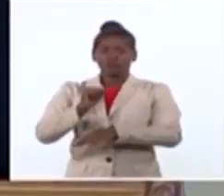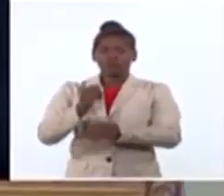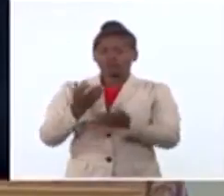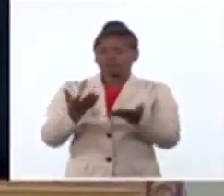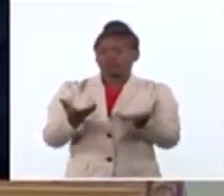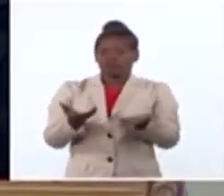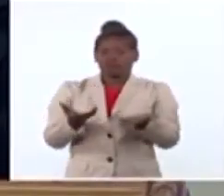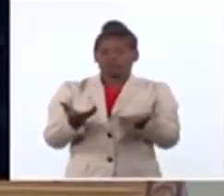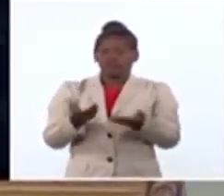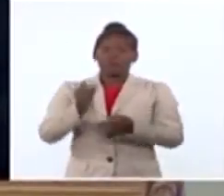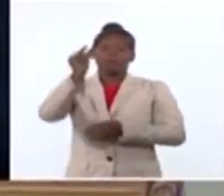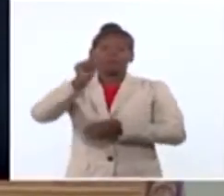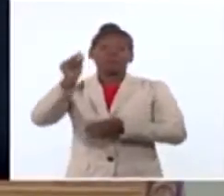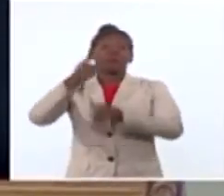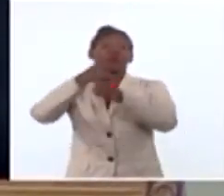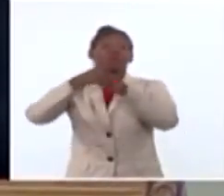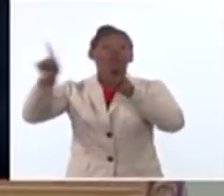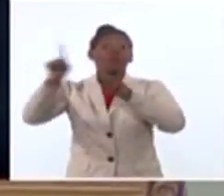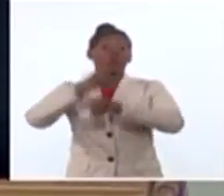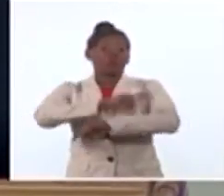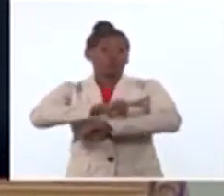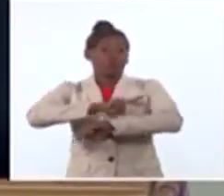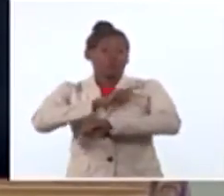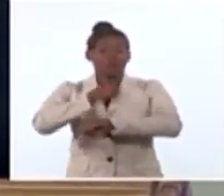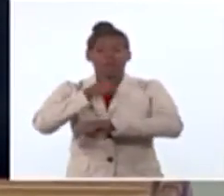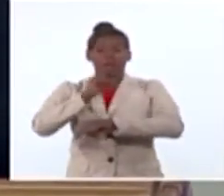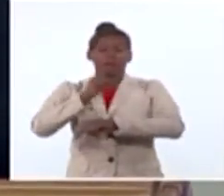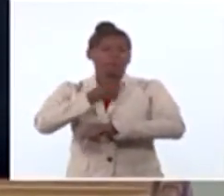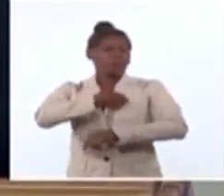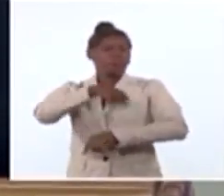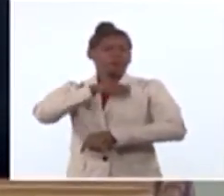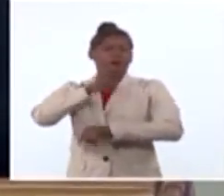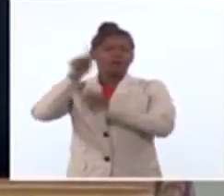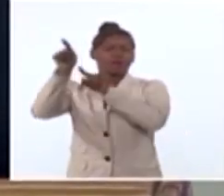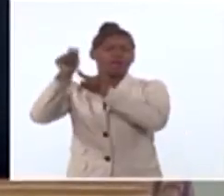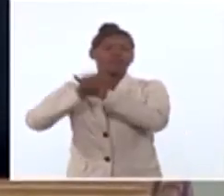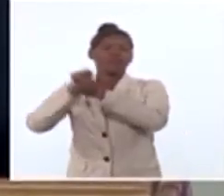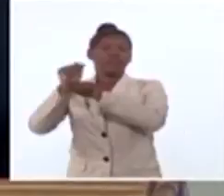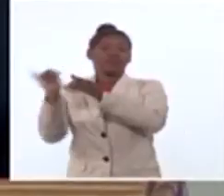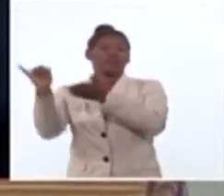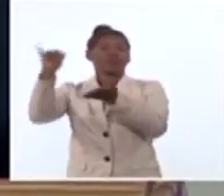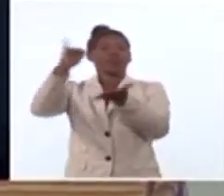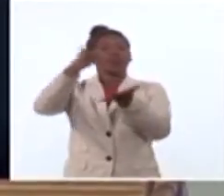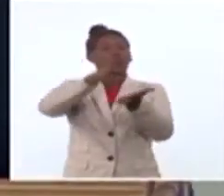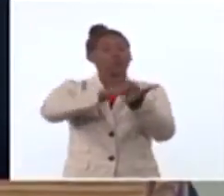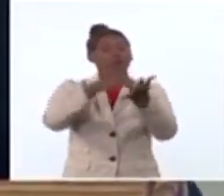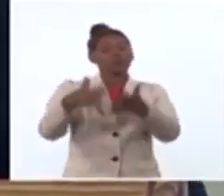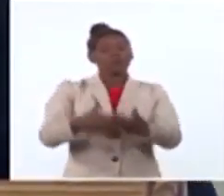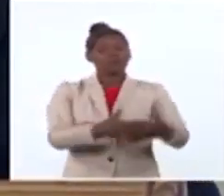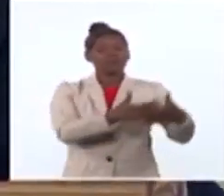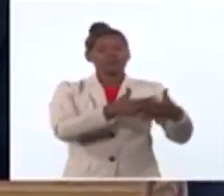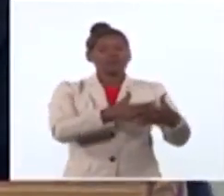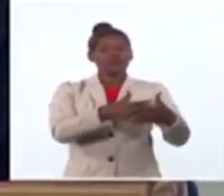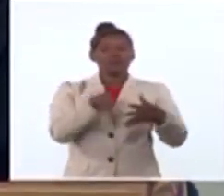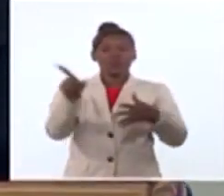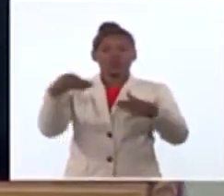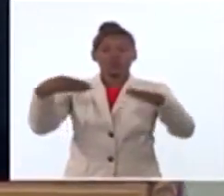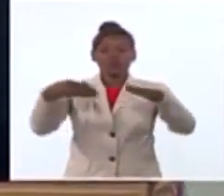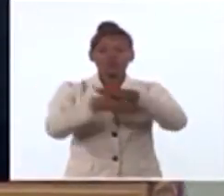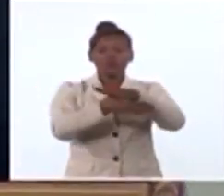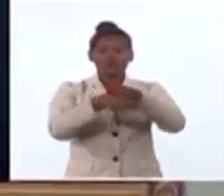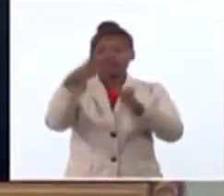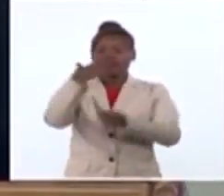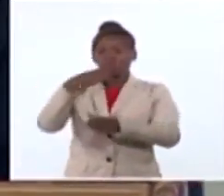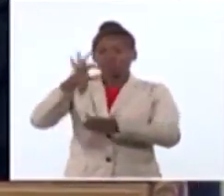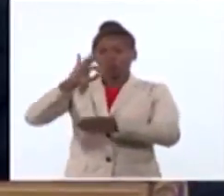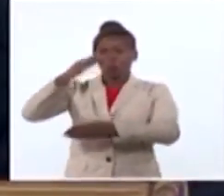ciudadanía a acceder con esos pasaportes a territorio estadounidense. Y ahora, de